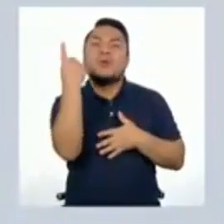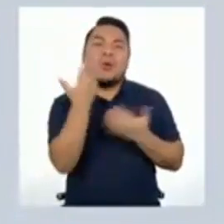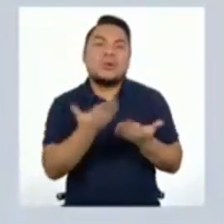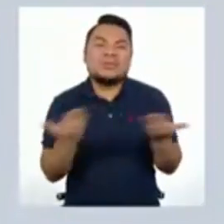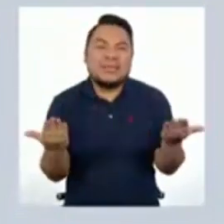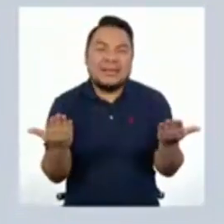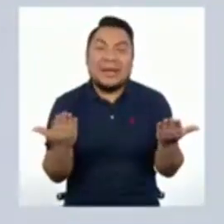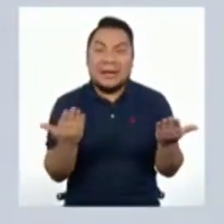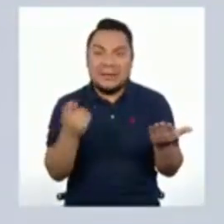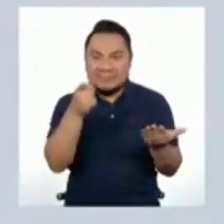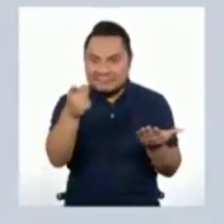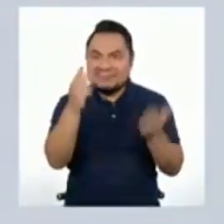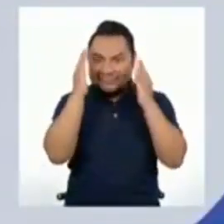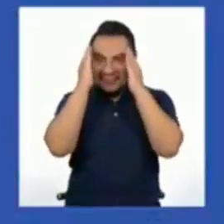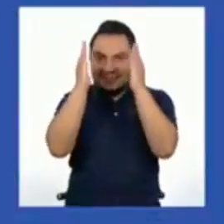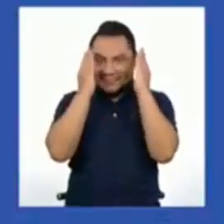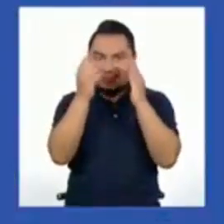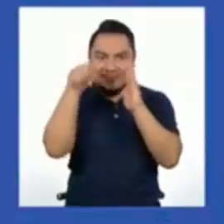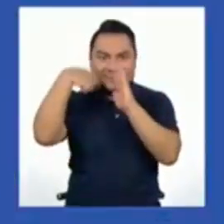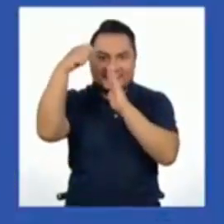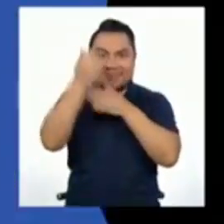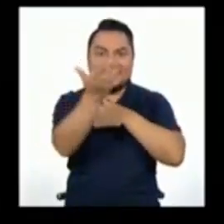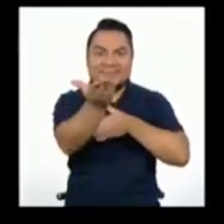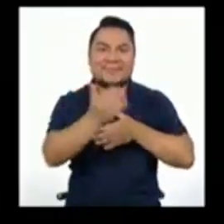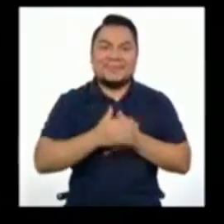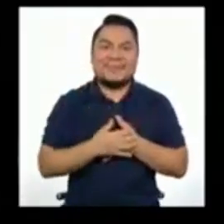cosa. Estén atentos a este video.